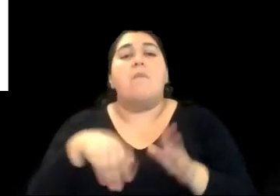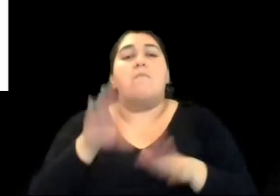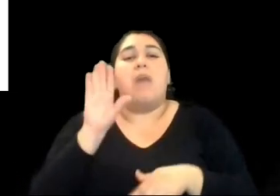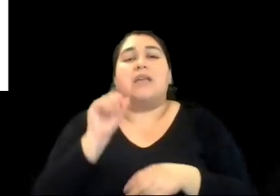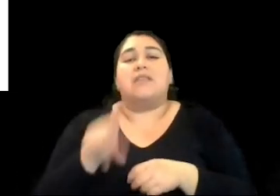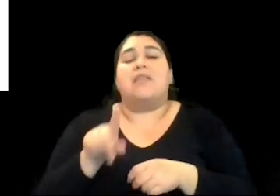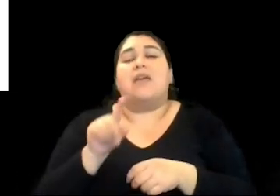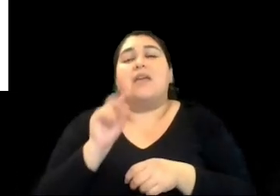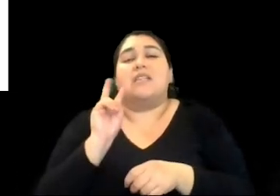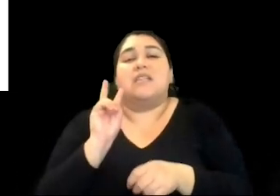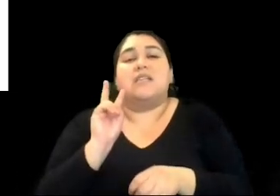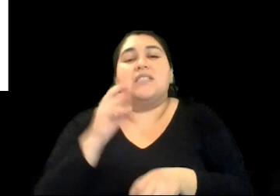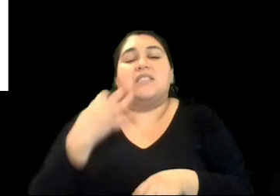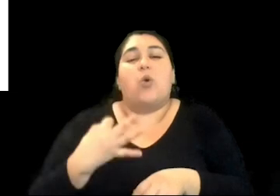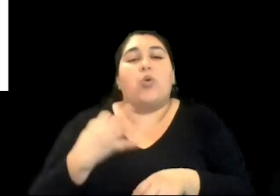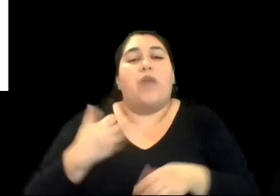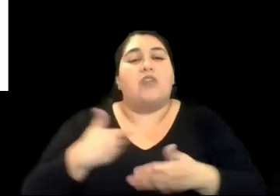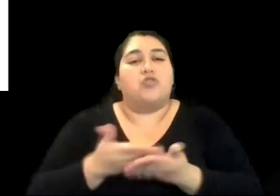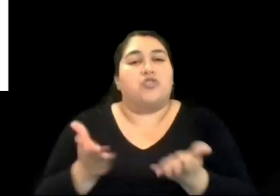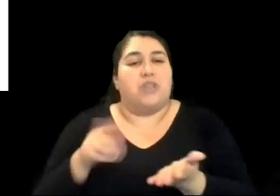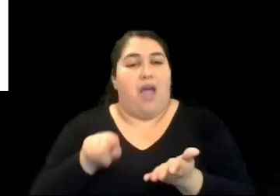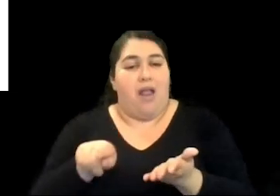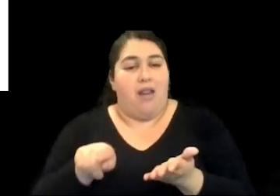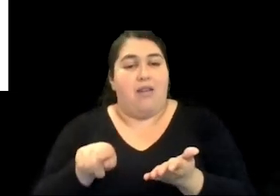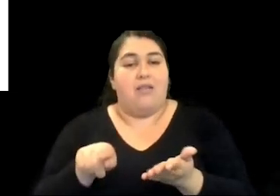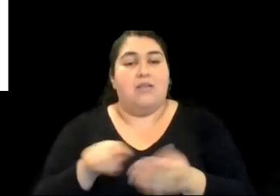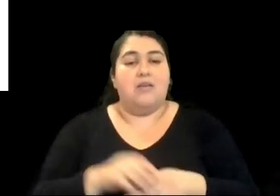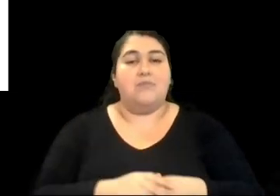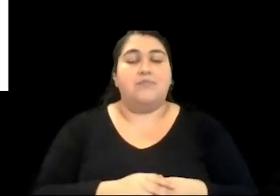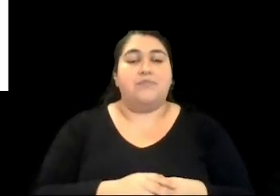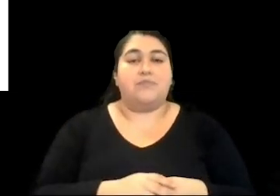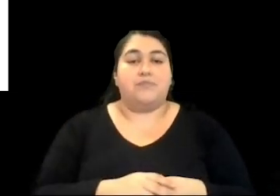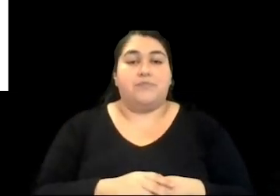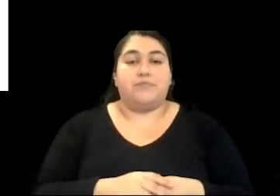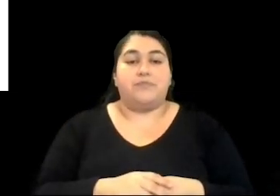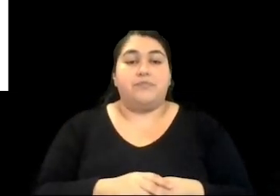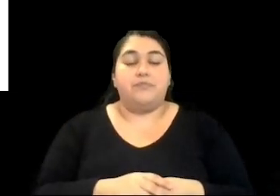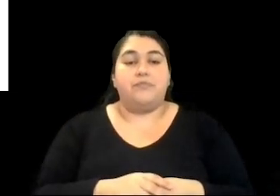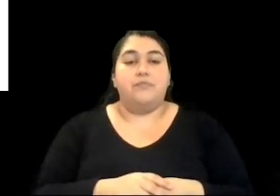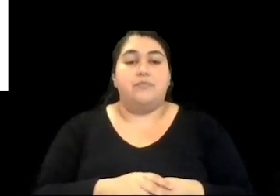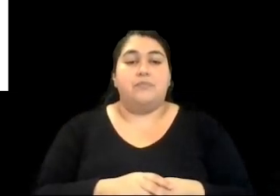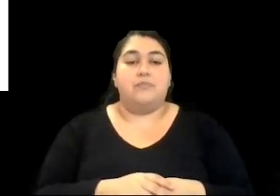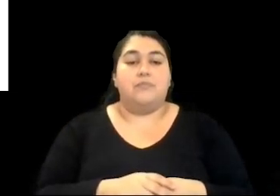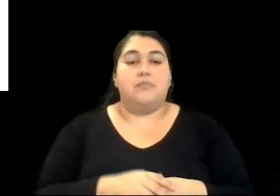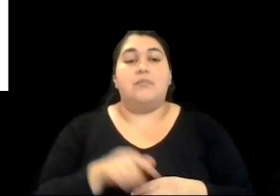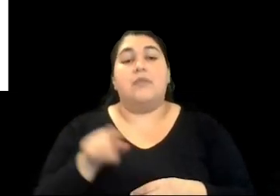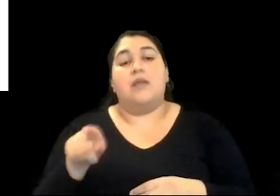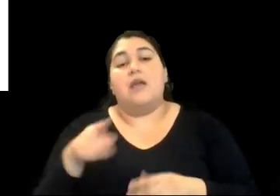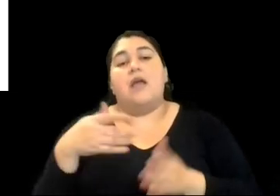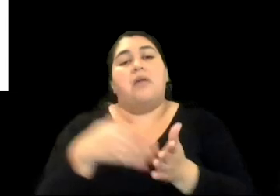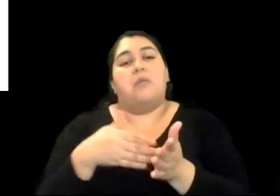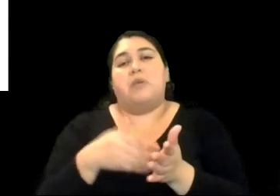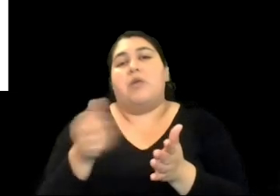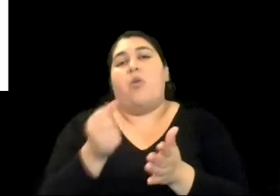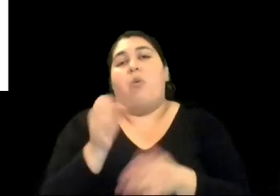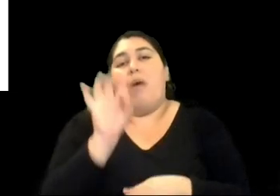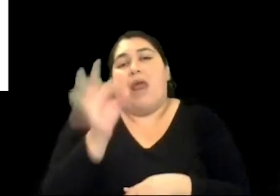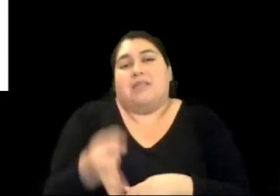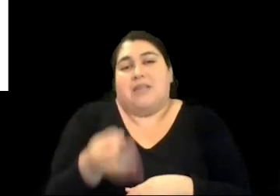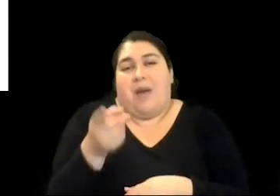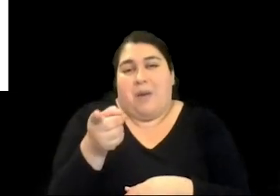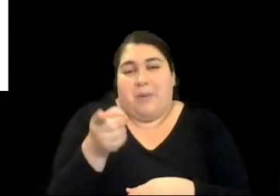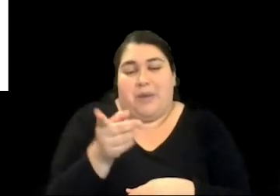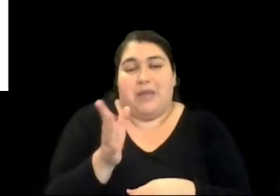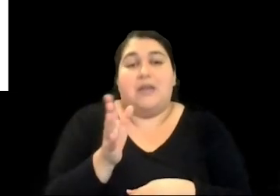social, que, bueno, son para mencionar, para tener en cuenta, y